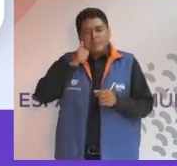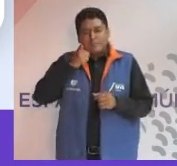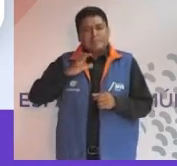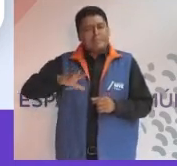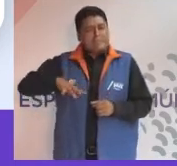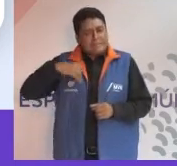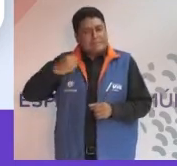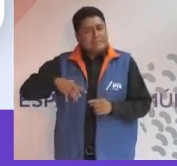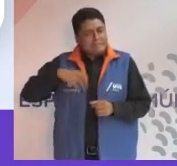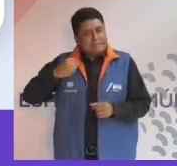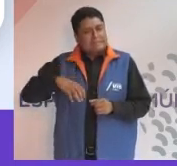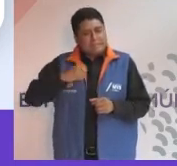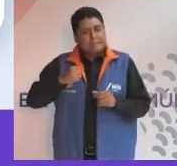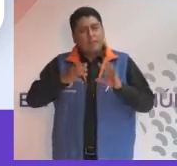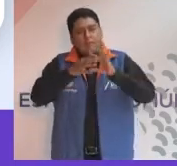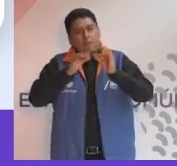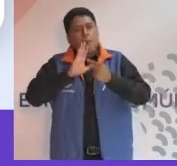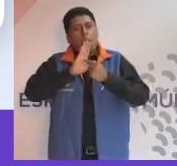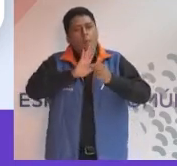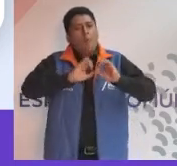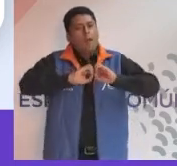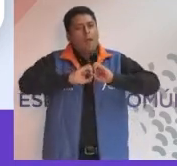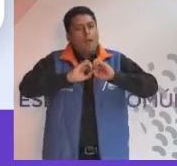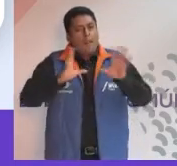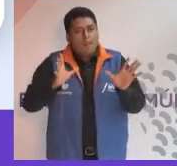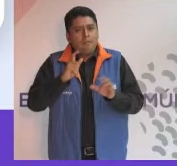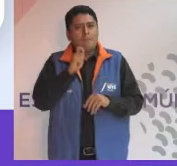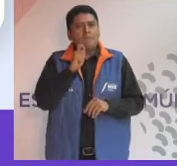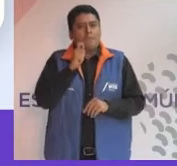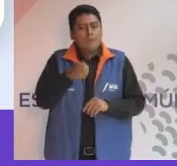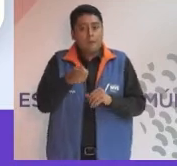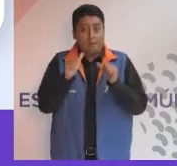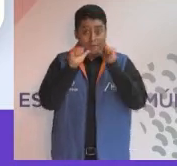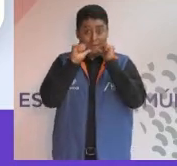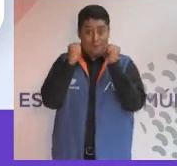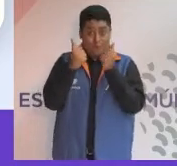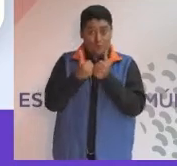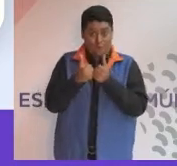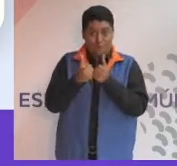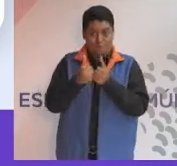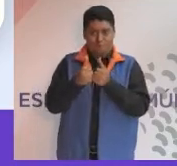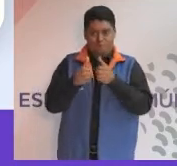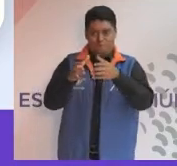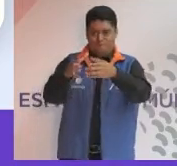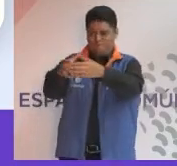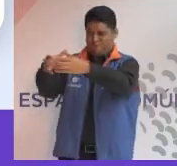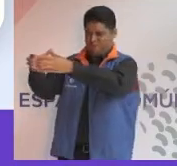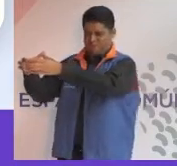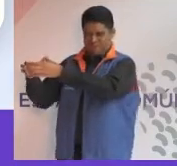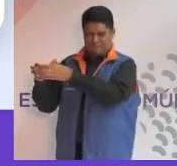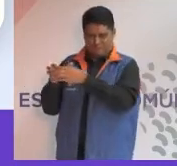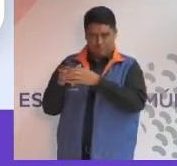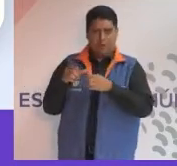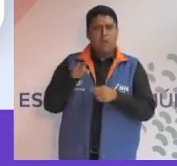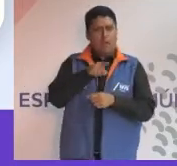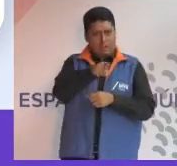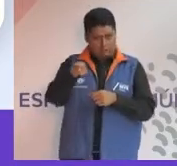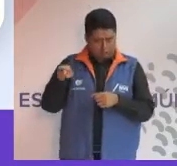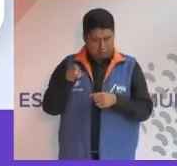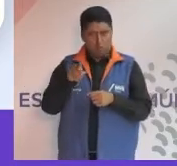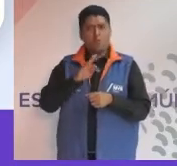también organizaciones como de incidencia, de advocacy, también son organizaciones de la sociedad civil y no por ello